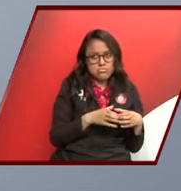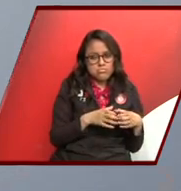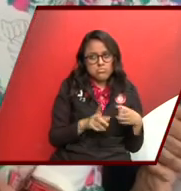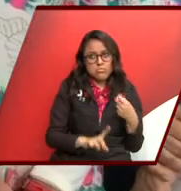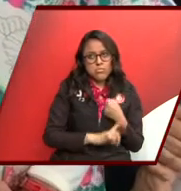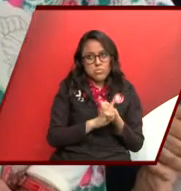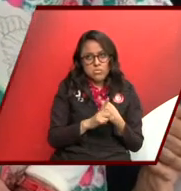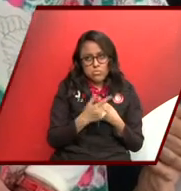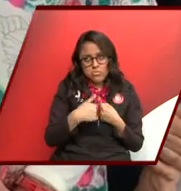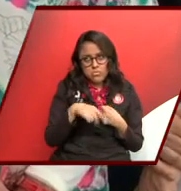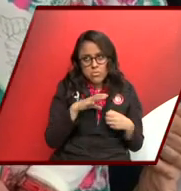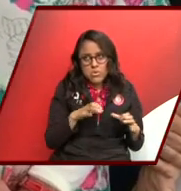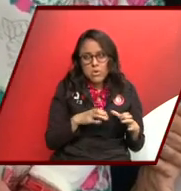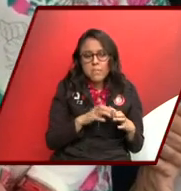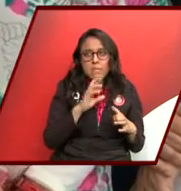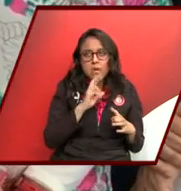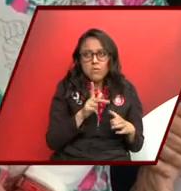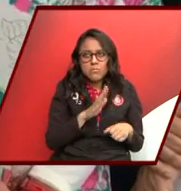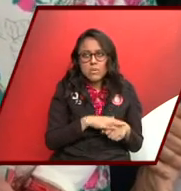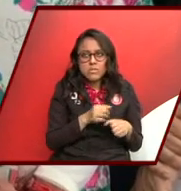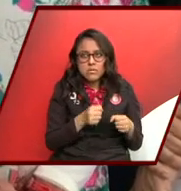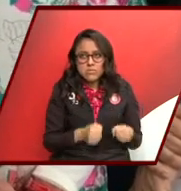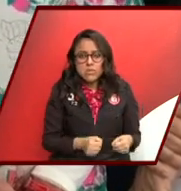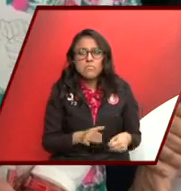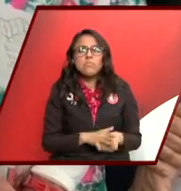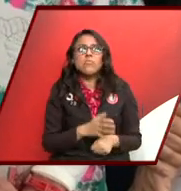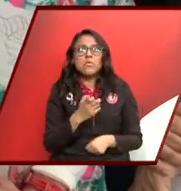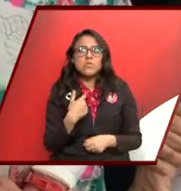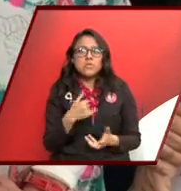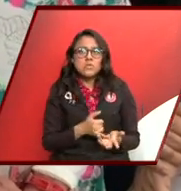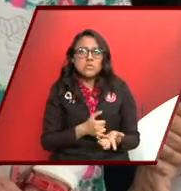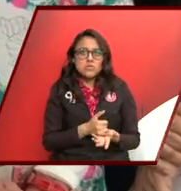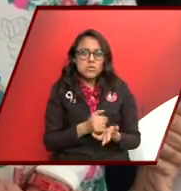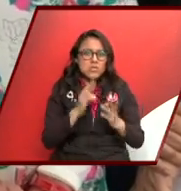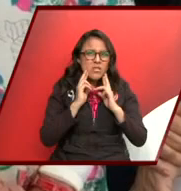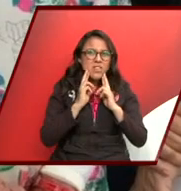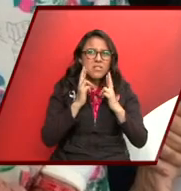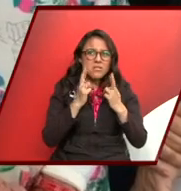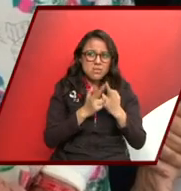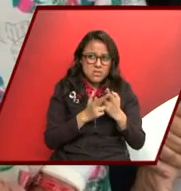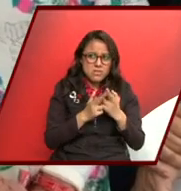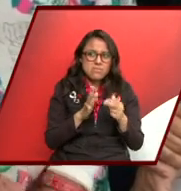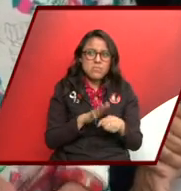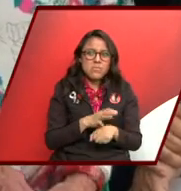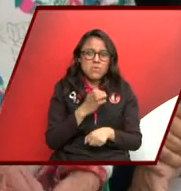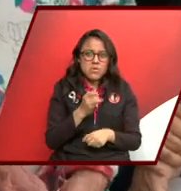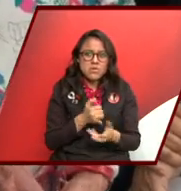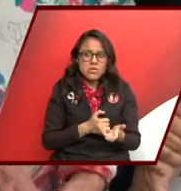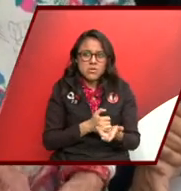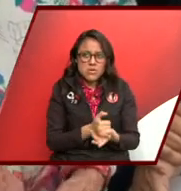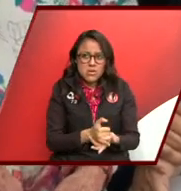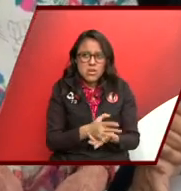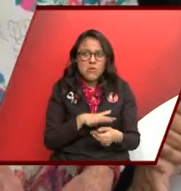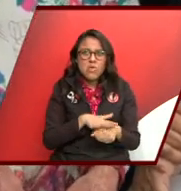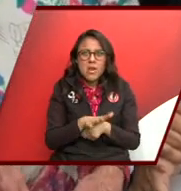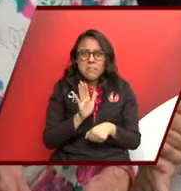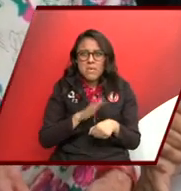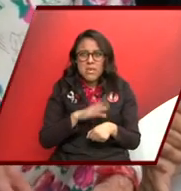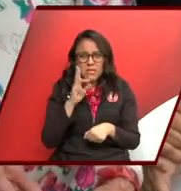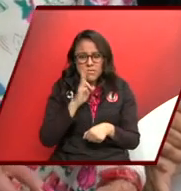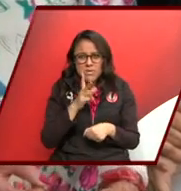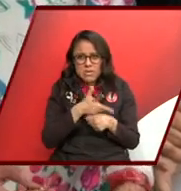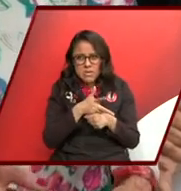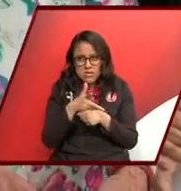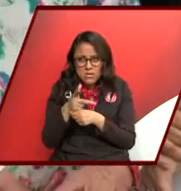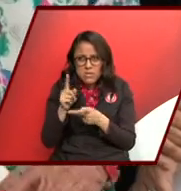propia seguridad, nuestras medidas de seguridad. Por eso tomaron esta decisión de hacer esas reuniones y pues de ellos ver qué implementos les hacen falta, como